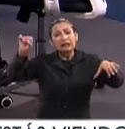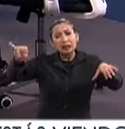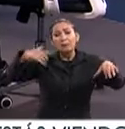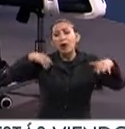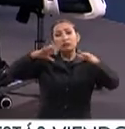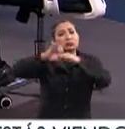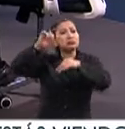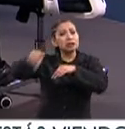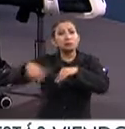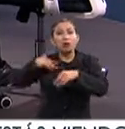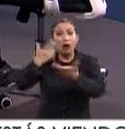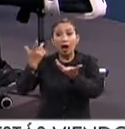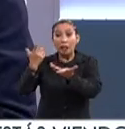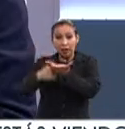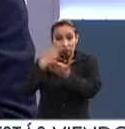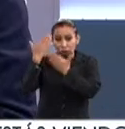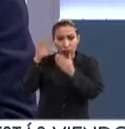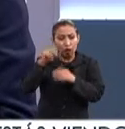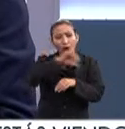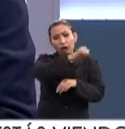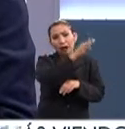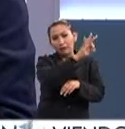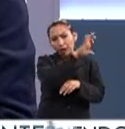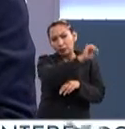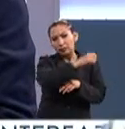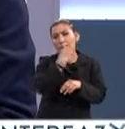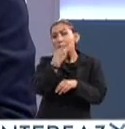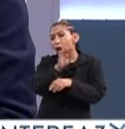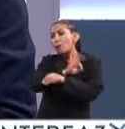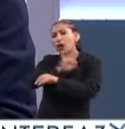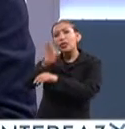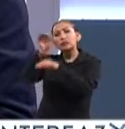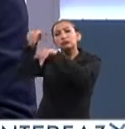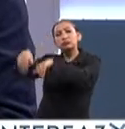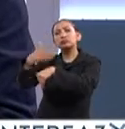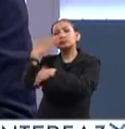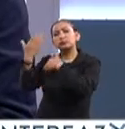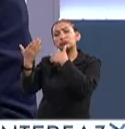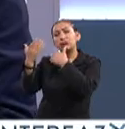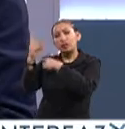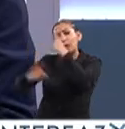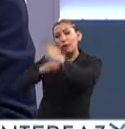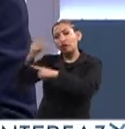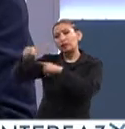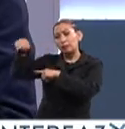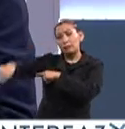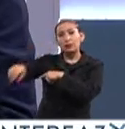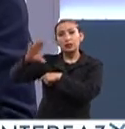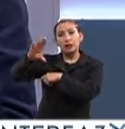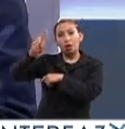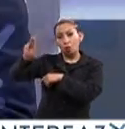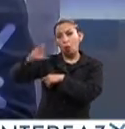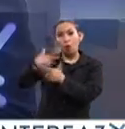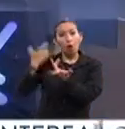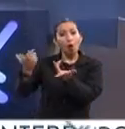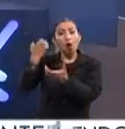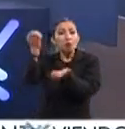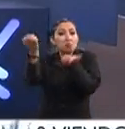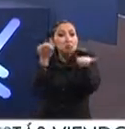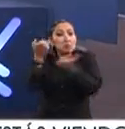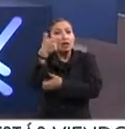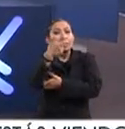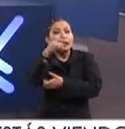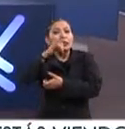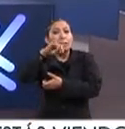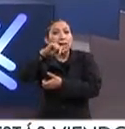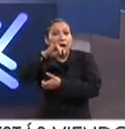aunque no esté en el campus de Ciudad Universitaria, puede acceder a las instalaciones deportivas, a los gimnasios que